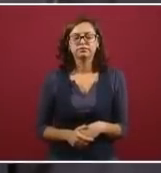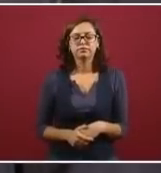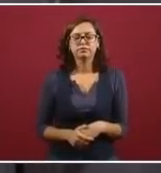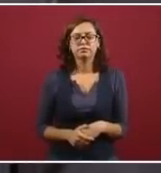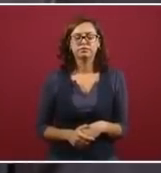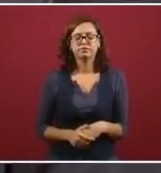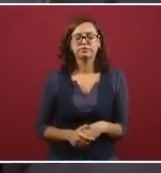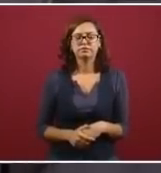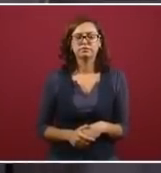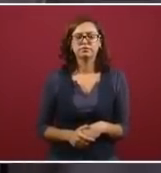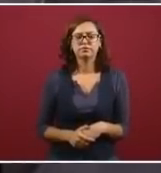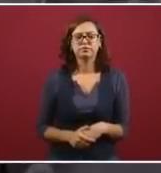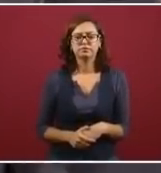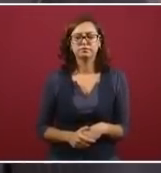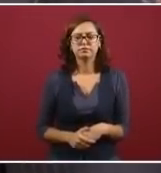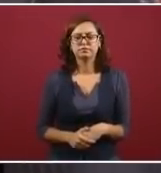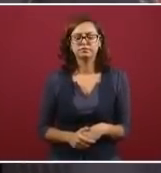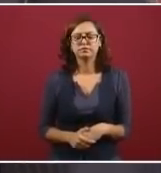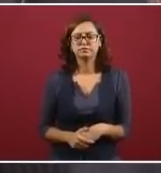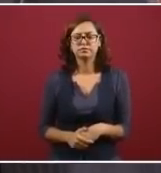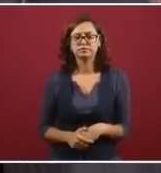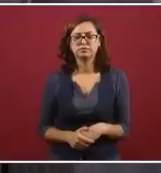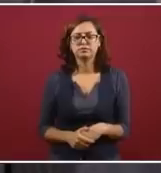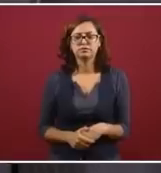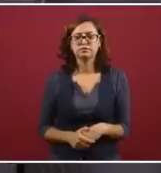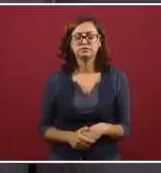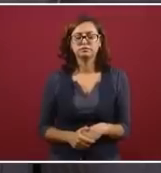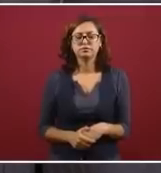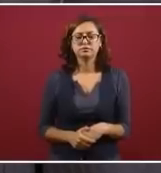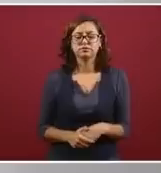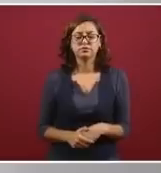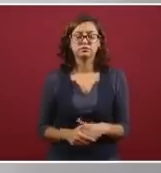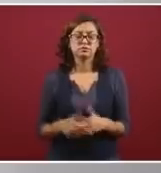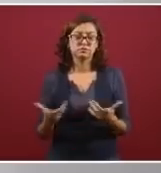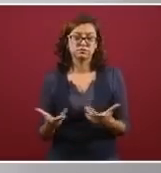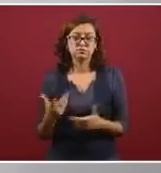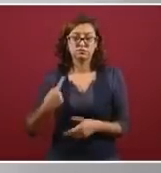La Cámara de Diputados puede llevar a cabo cambios